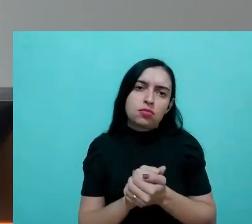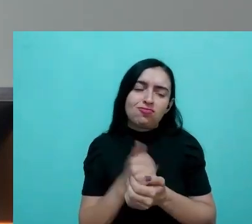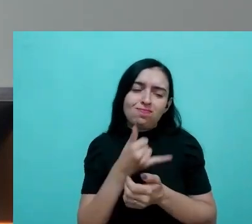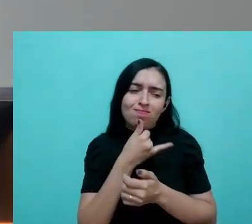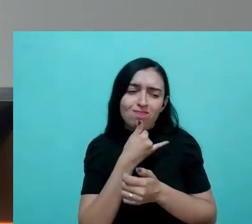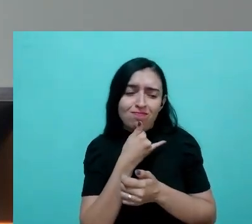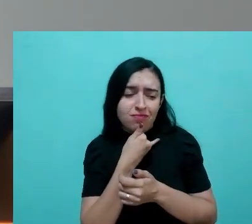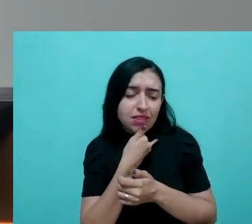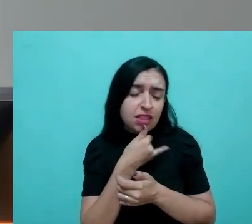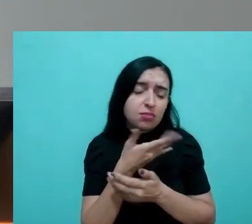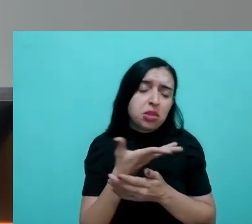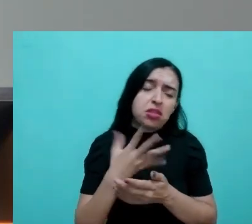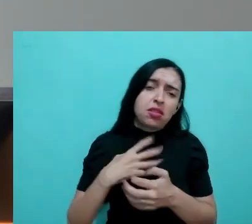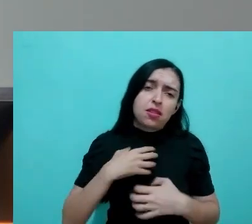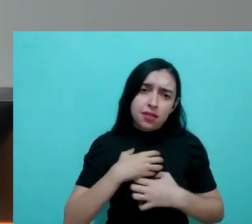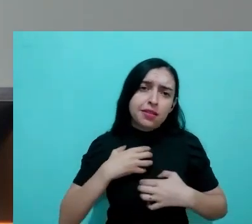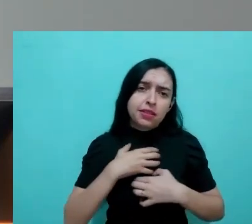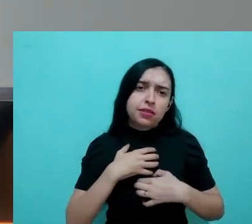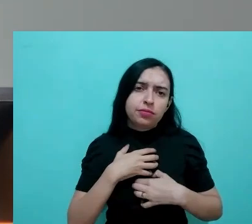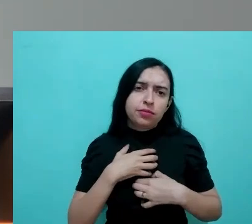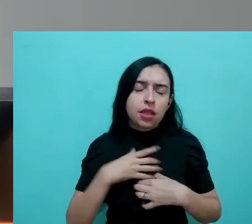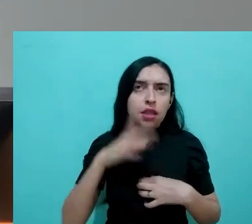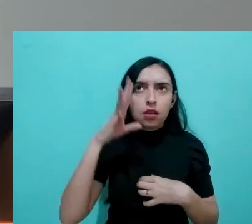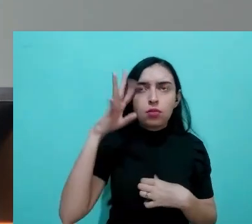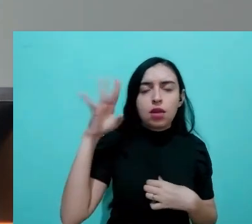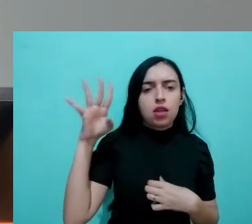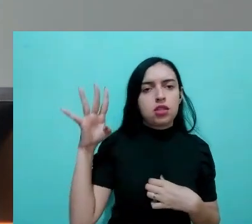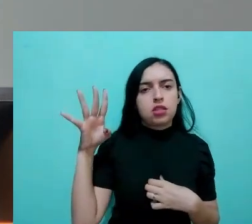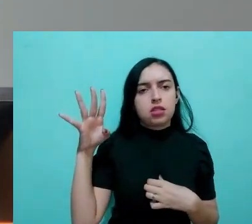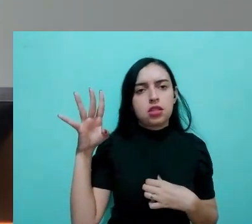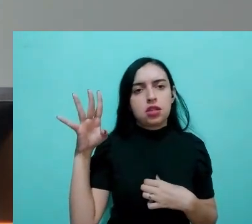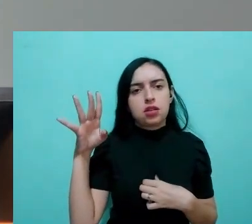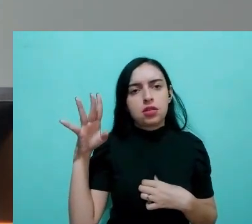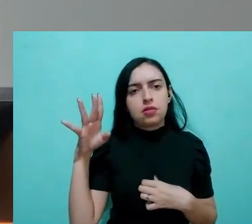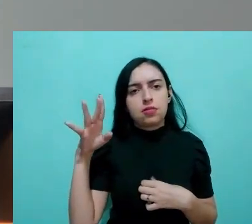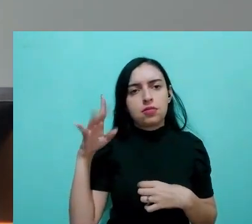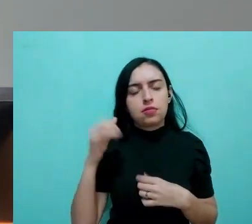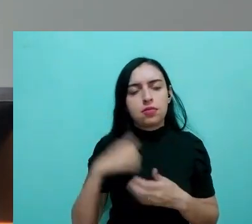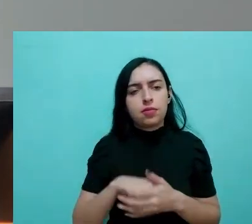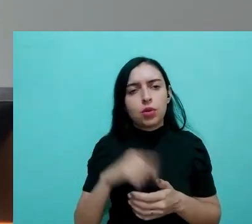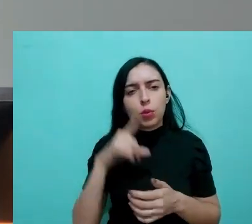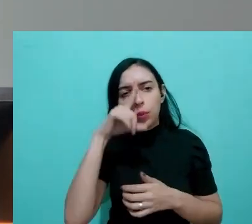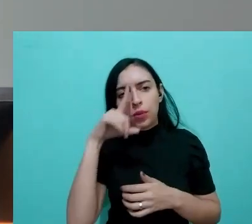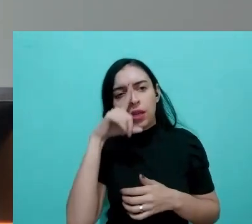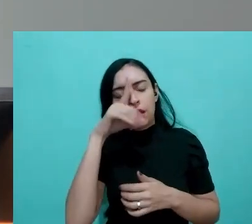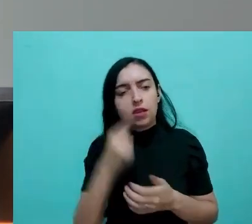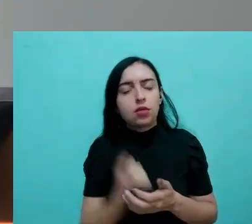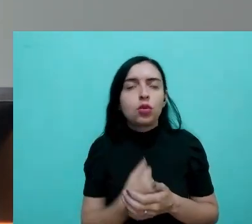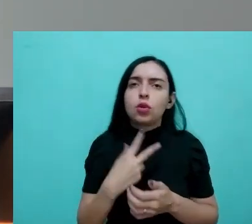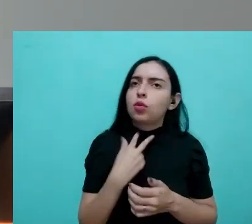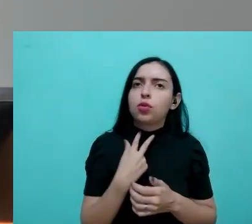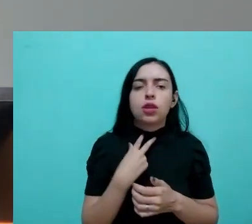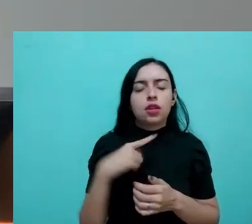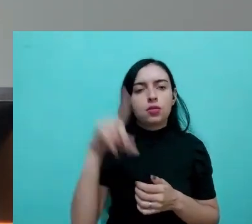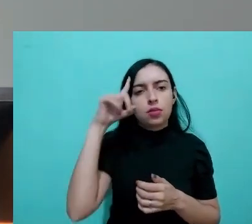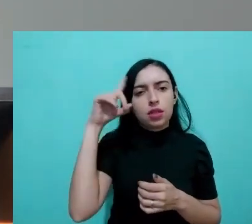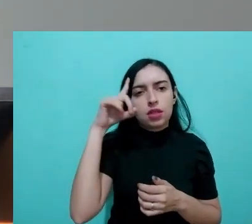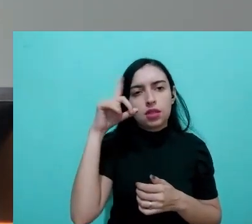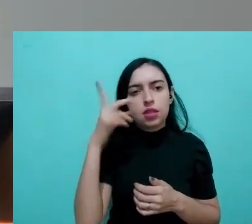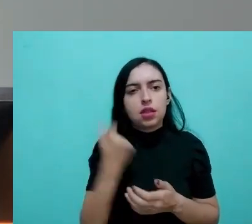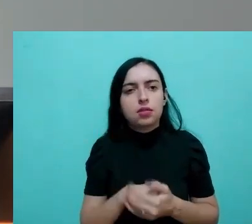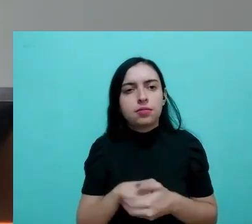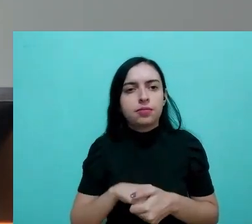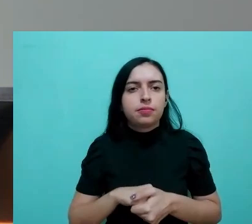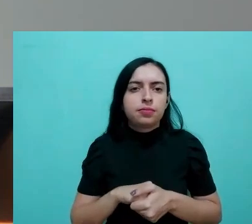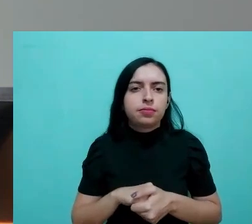Estados Unidos imaginar una película sobre lo que sucede. Se puede pensar en el The Pelican Brief,